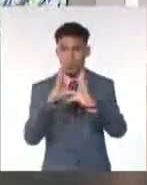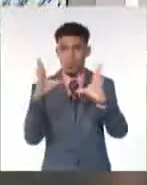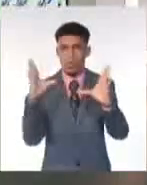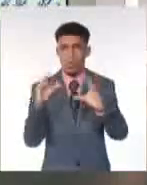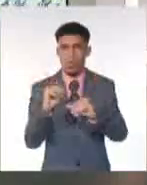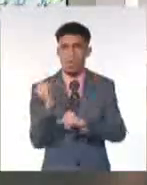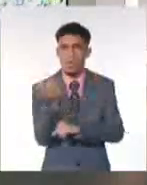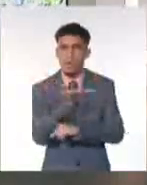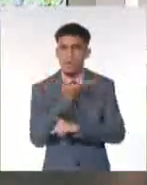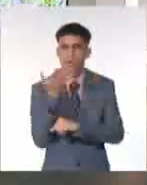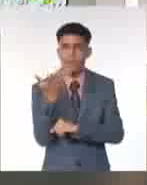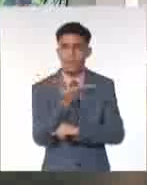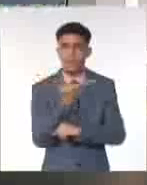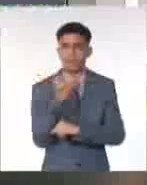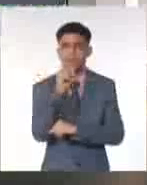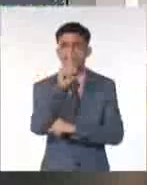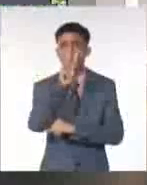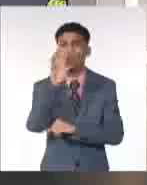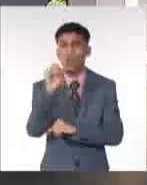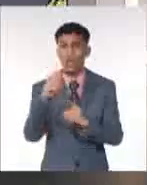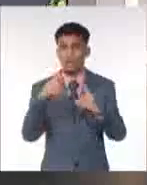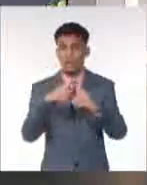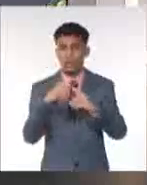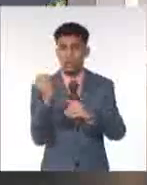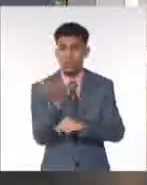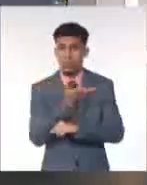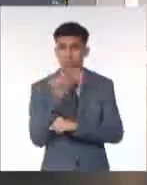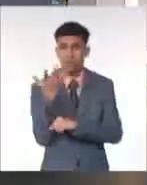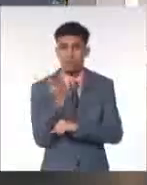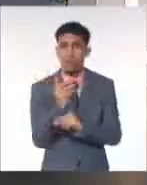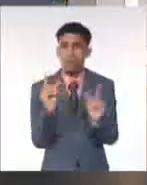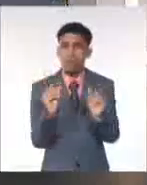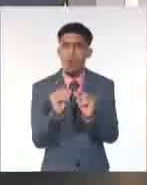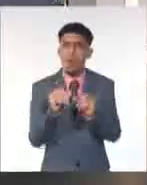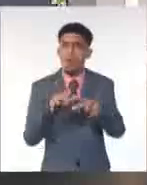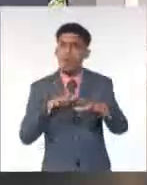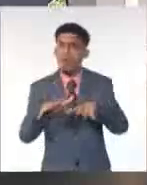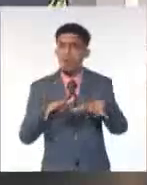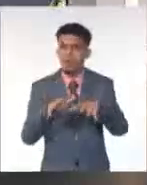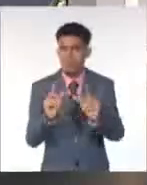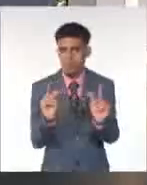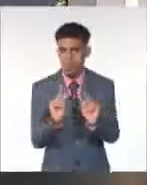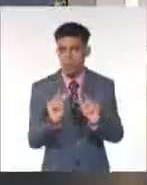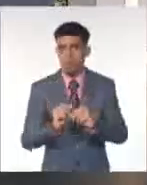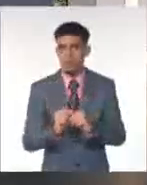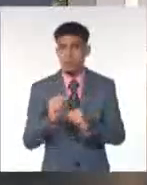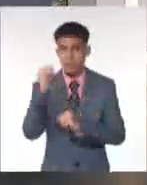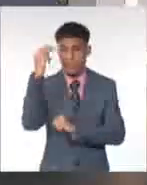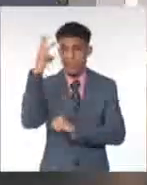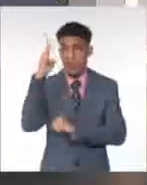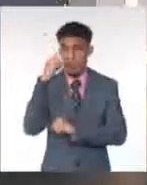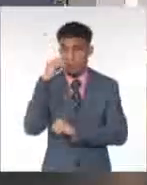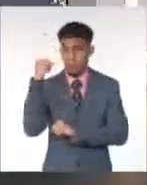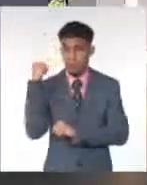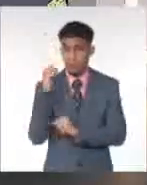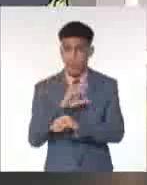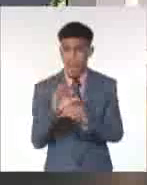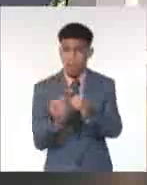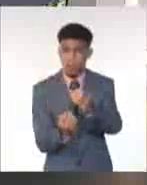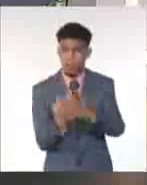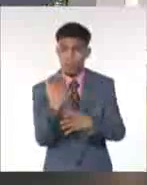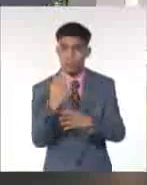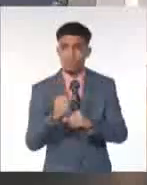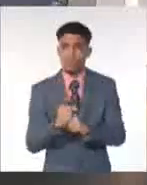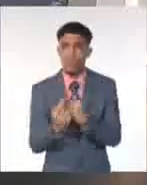vientos máximos sostenidos de 130 kilómetros por hora, y aunque ha tenido muy poco movimiento sobre esta porción del Golfo de México, desde que se formó se han